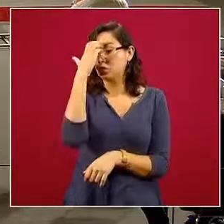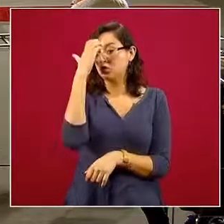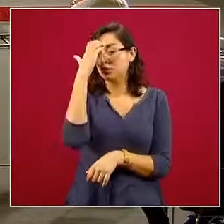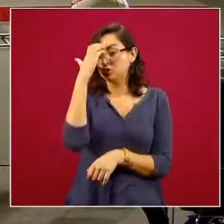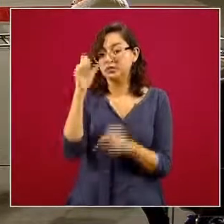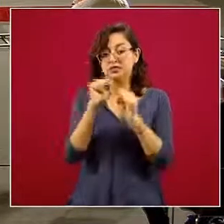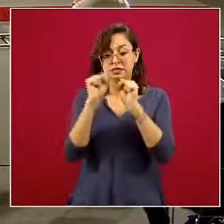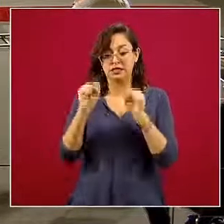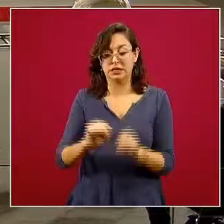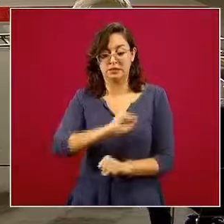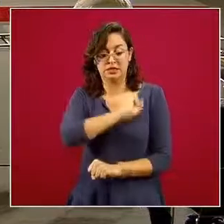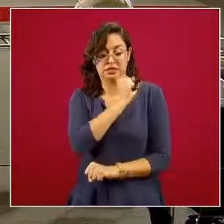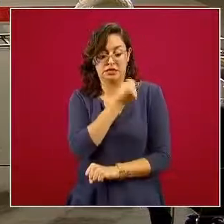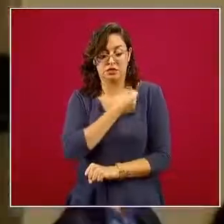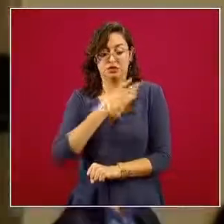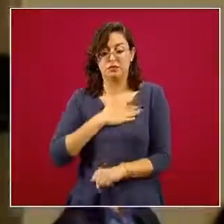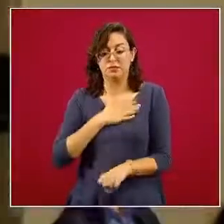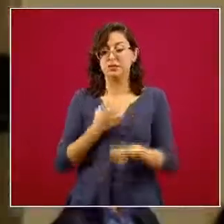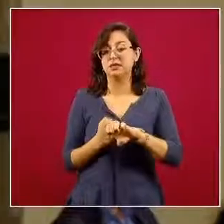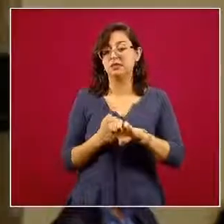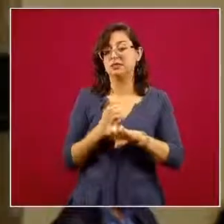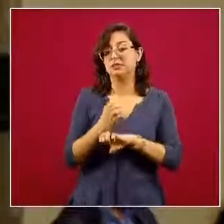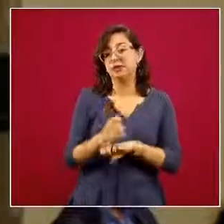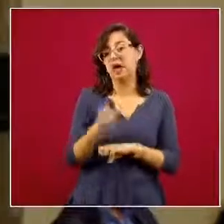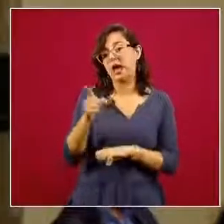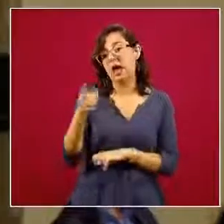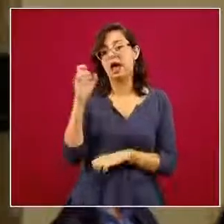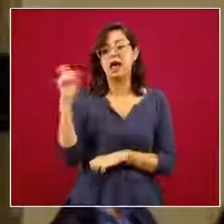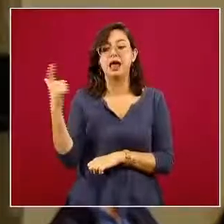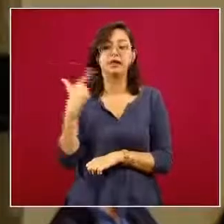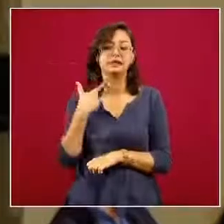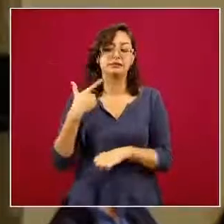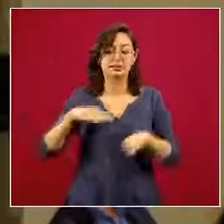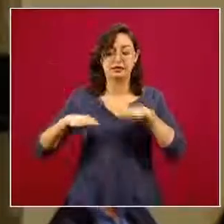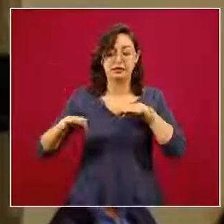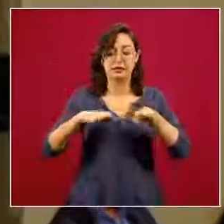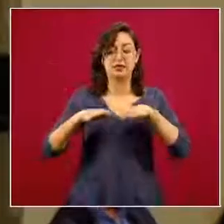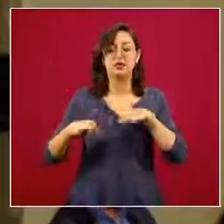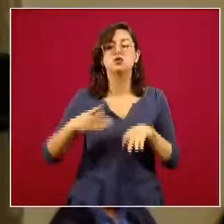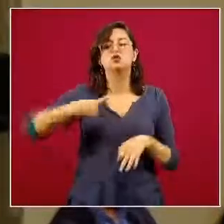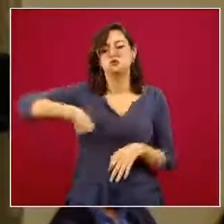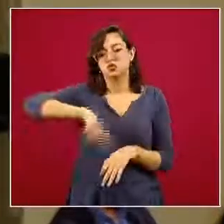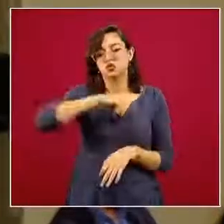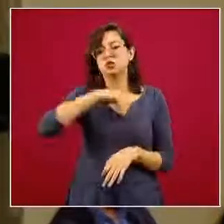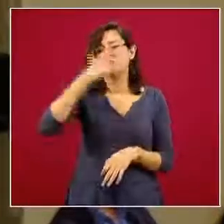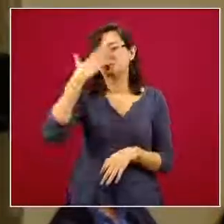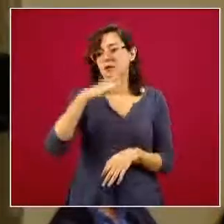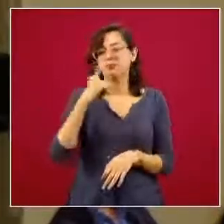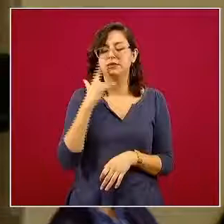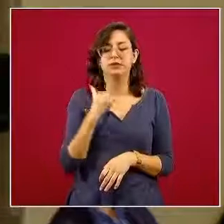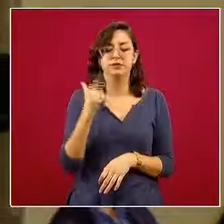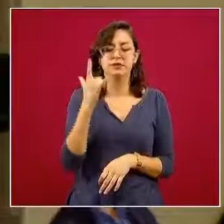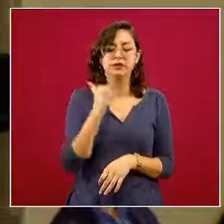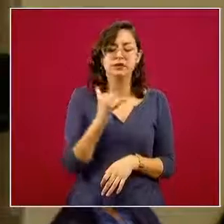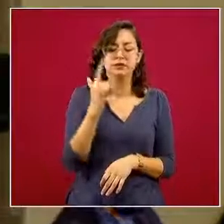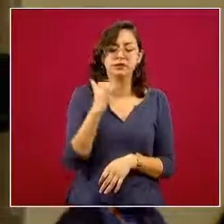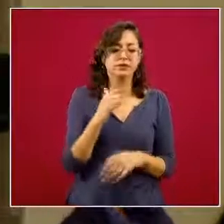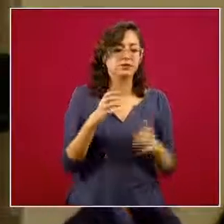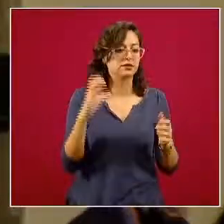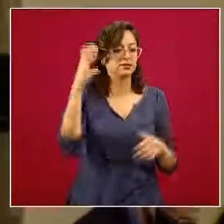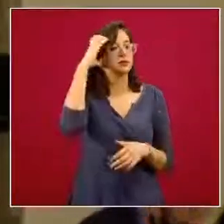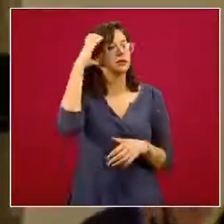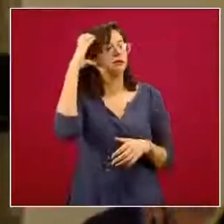allá. Además, y bueno, sabemos que se ha hecho un esfuerzo extraordinario para dotar de camas. Antes no había, ahora ya